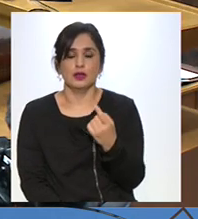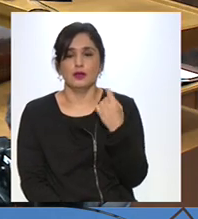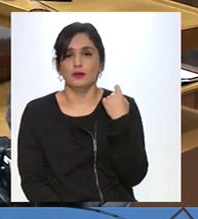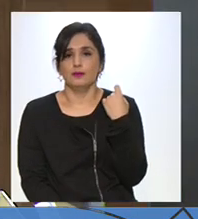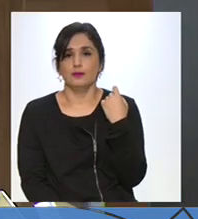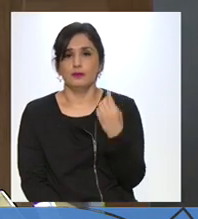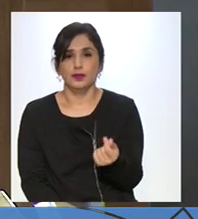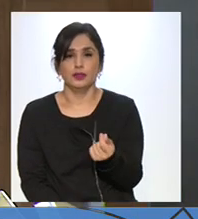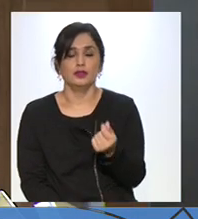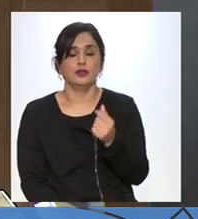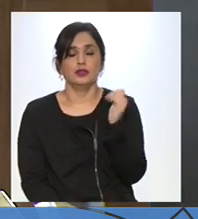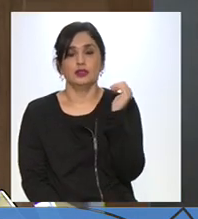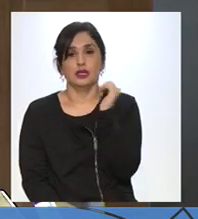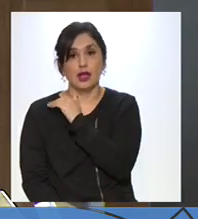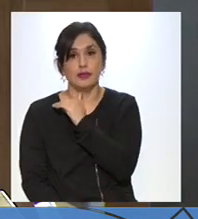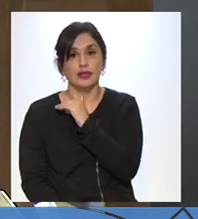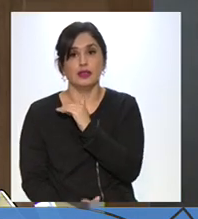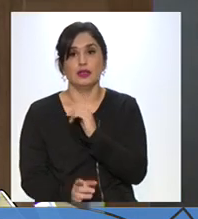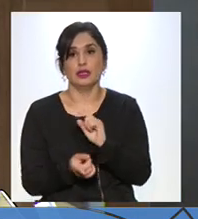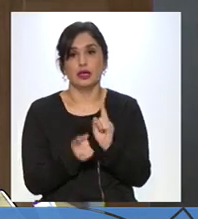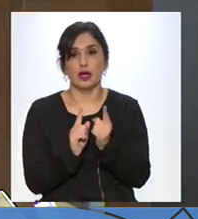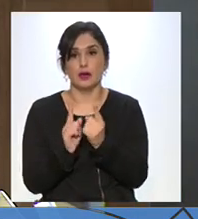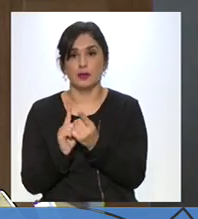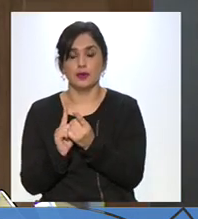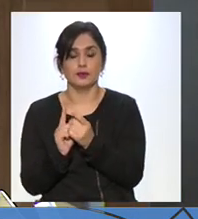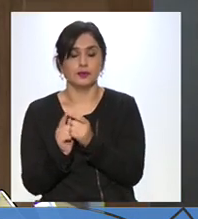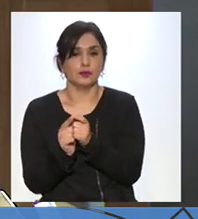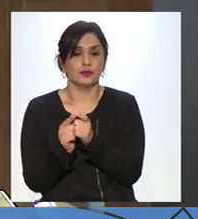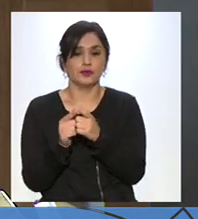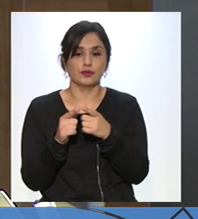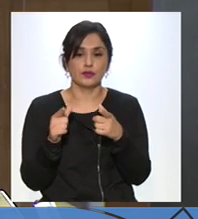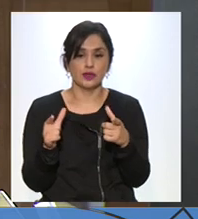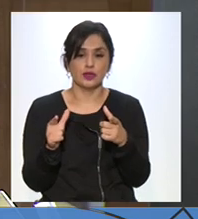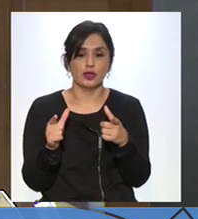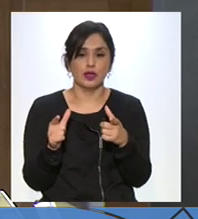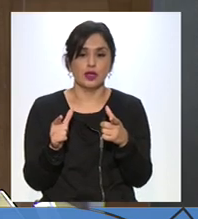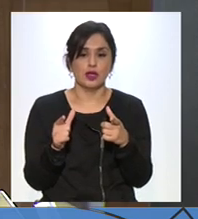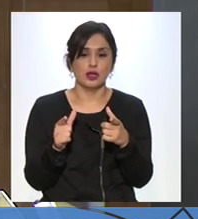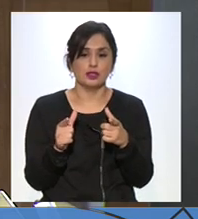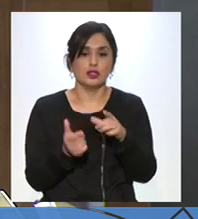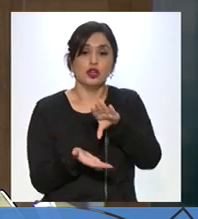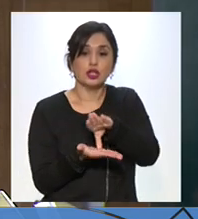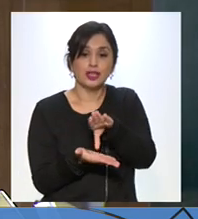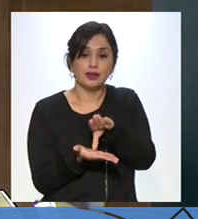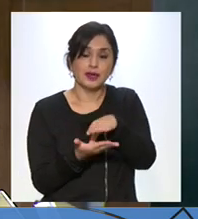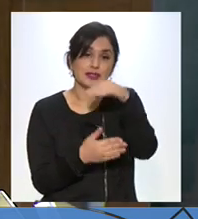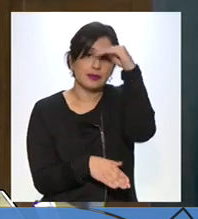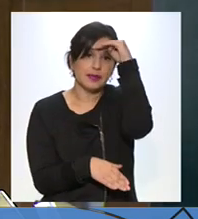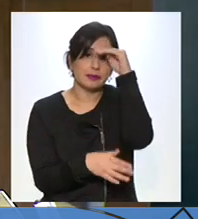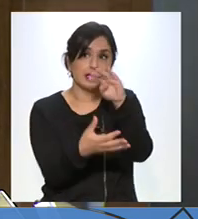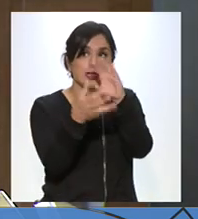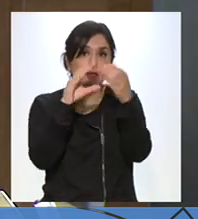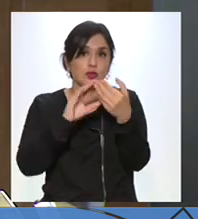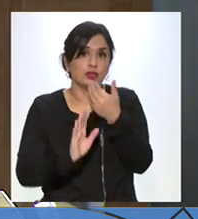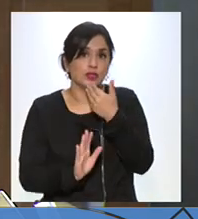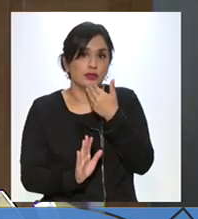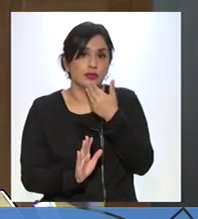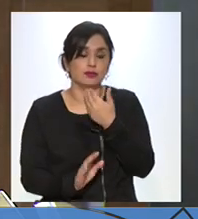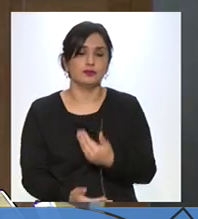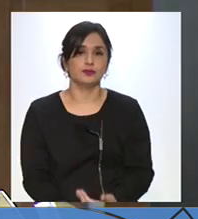ocurren y se cambian los datos y la magnitud de lo que el país ha tenido que vivir y el mundo, porque esto es un tema